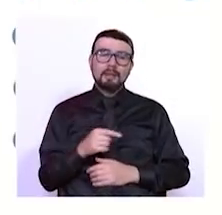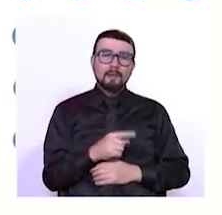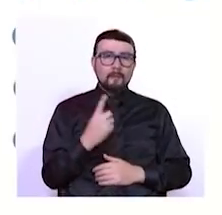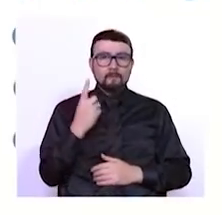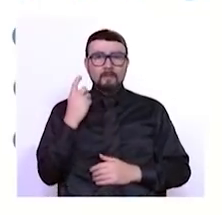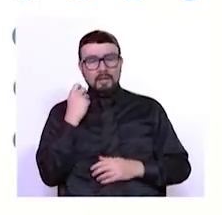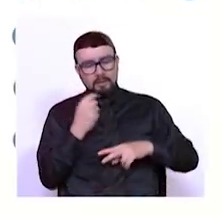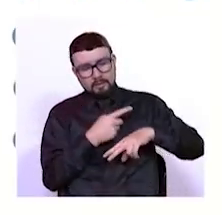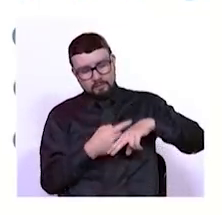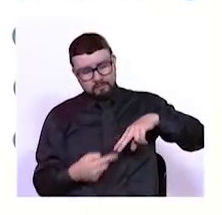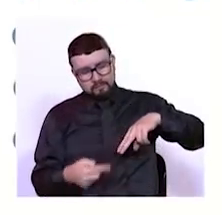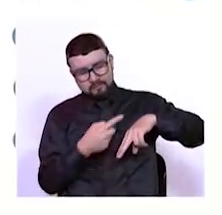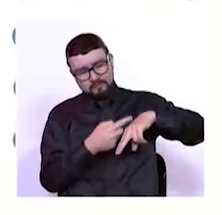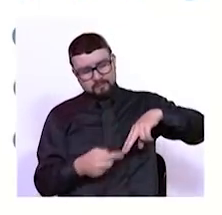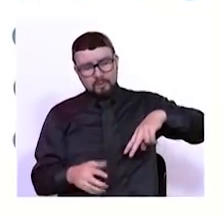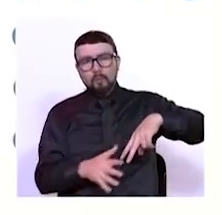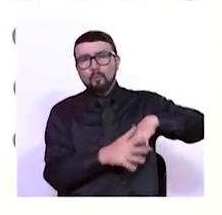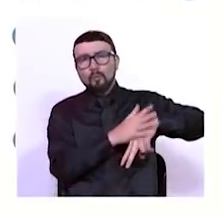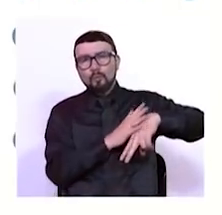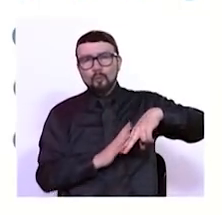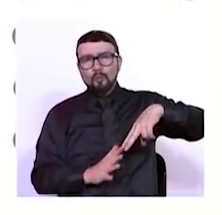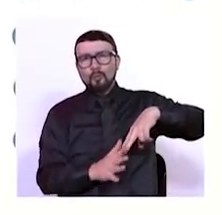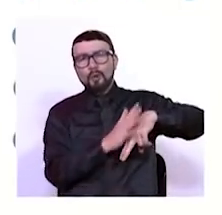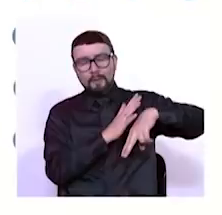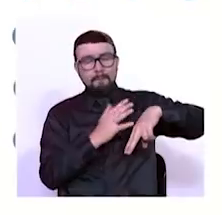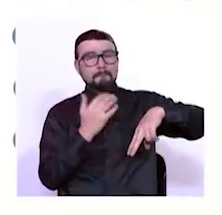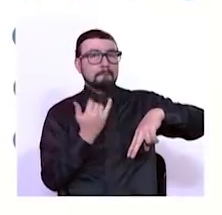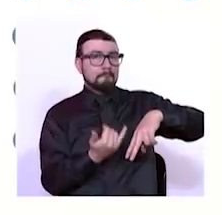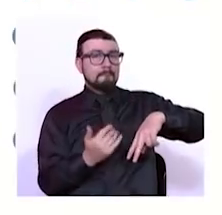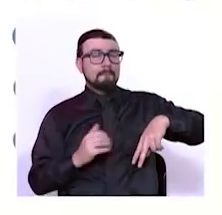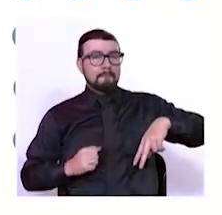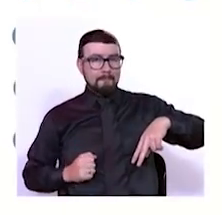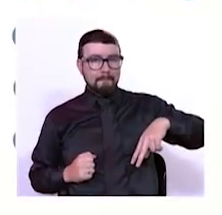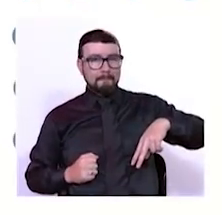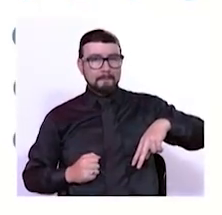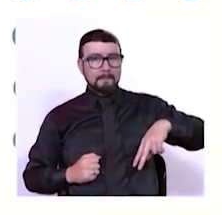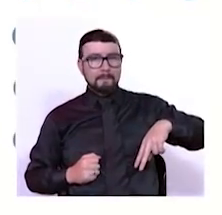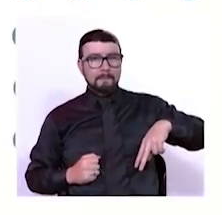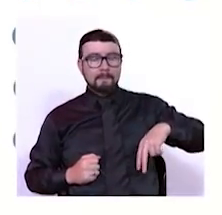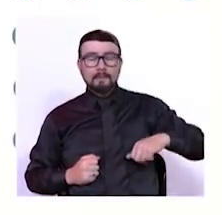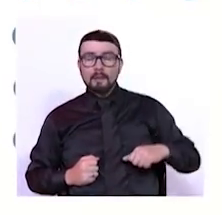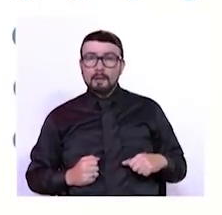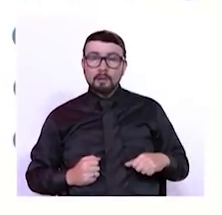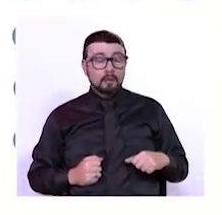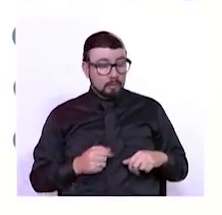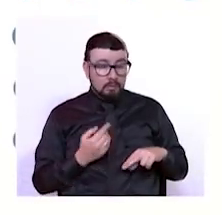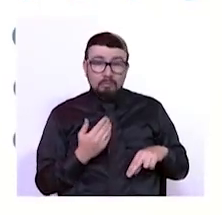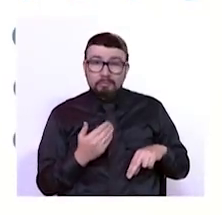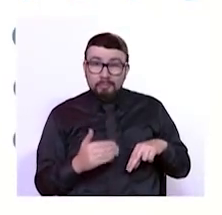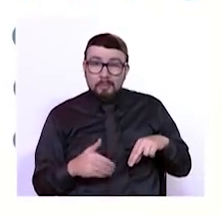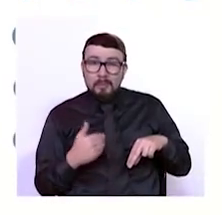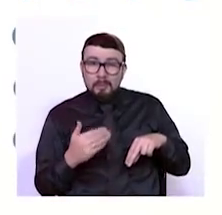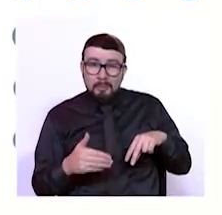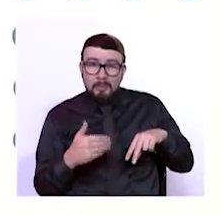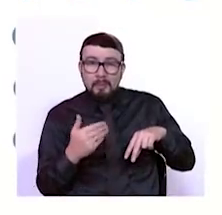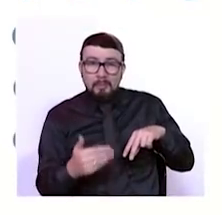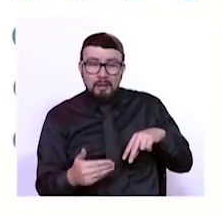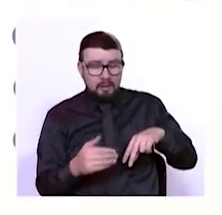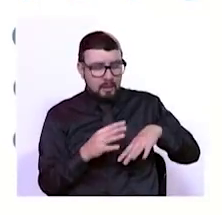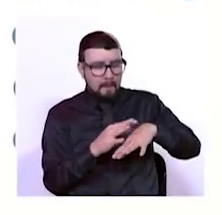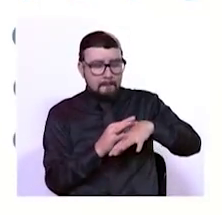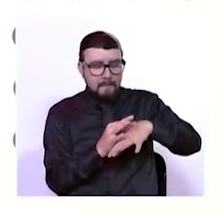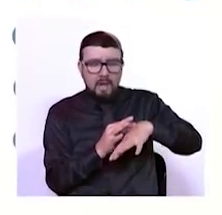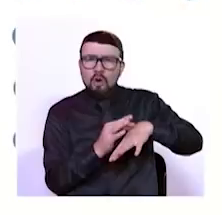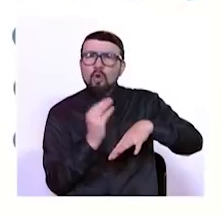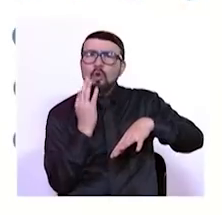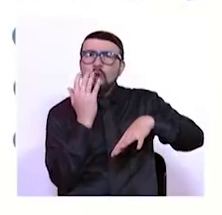insuficiencia vascular periférica o insuficiencia vascular superficial, que va degenerando en cambios de la piel.